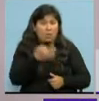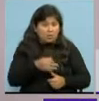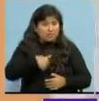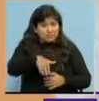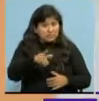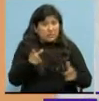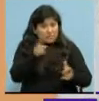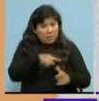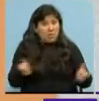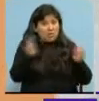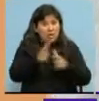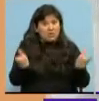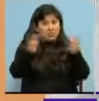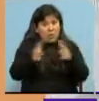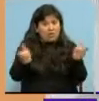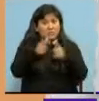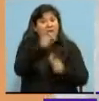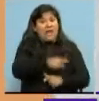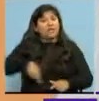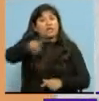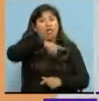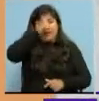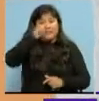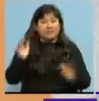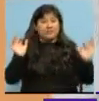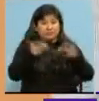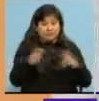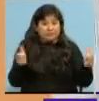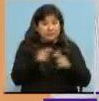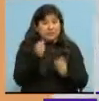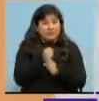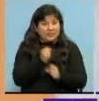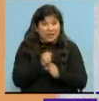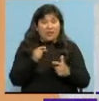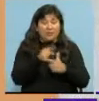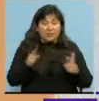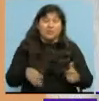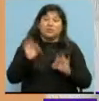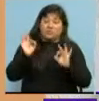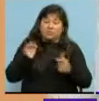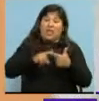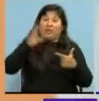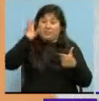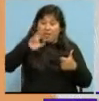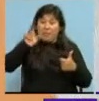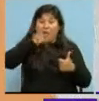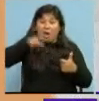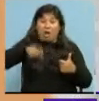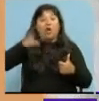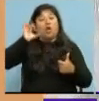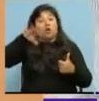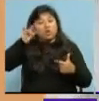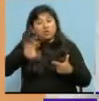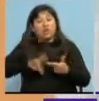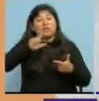porque éstas es y no solamente el tema este sino temas de yaguareté de está lucas de la vicuña tenemos en muchos